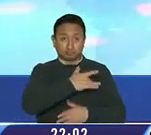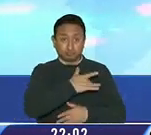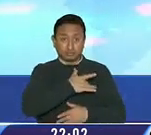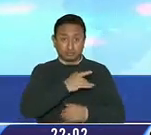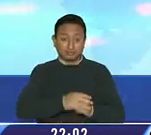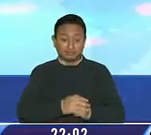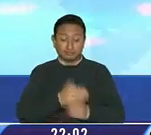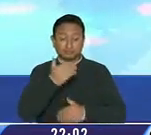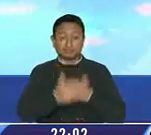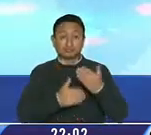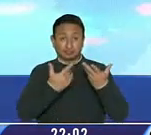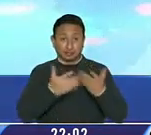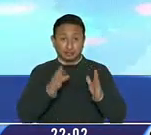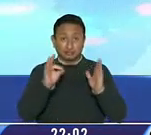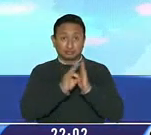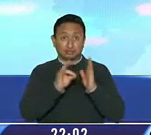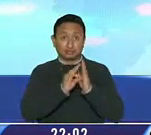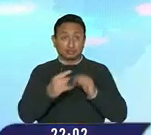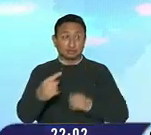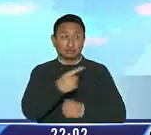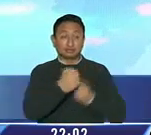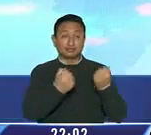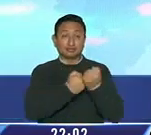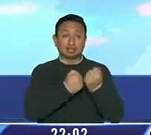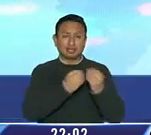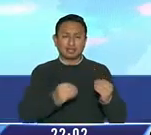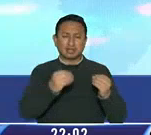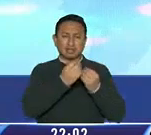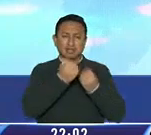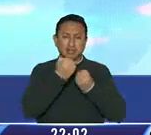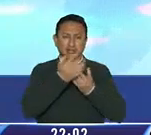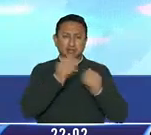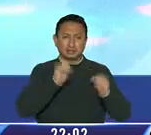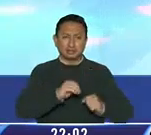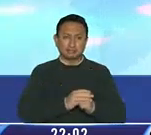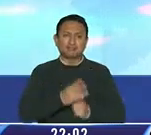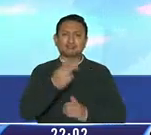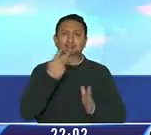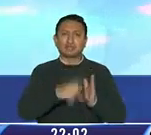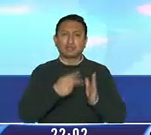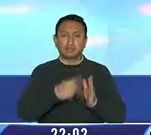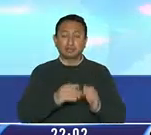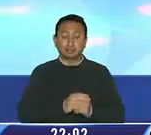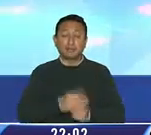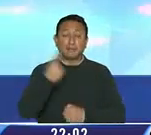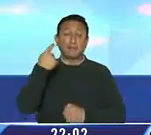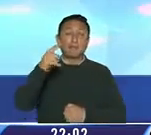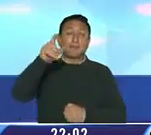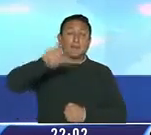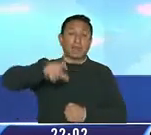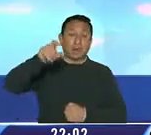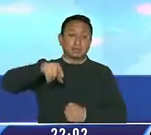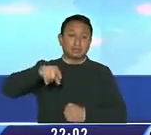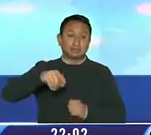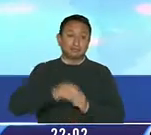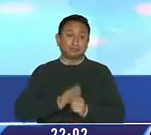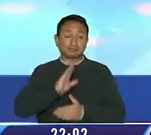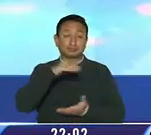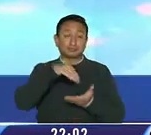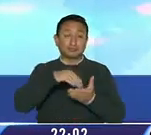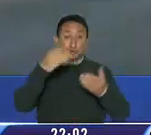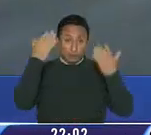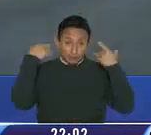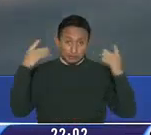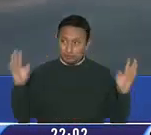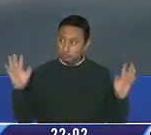en las redes sociales continuaron aportando con más información y las consecuencias. Miles de personas que se concentraron en el centro de la